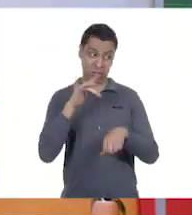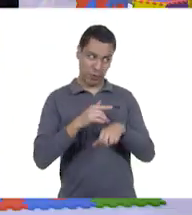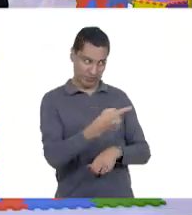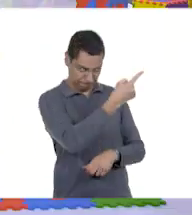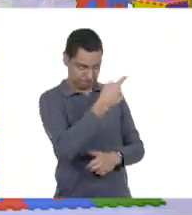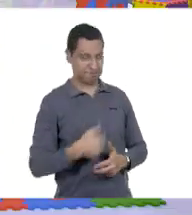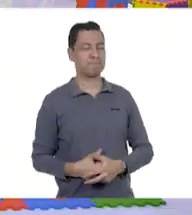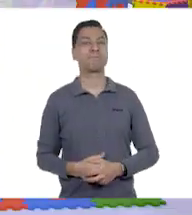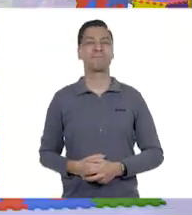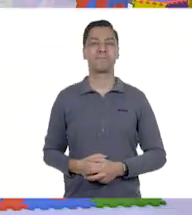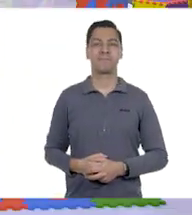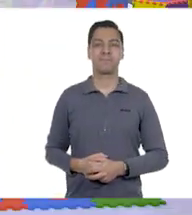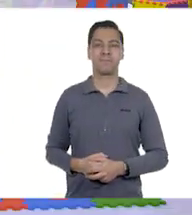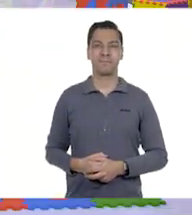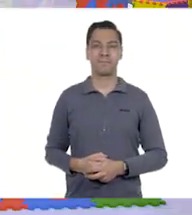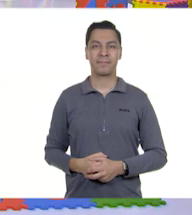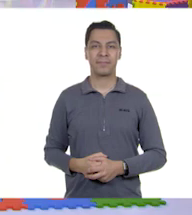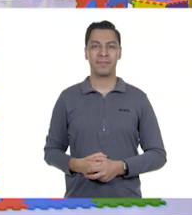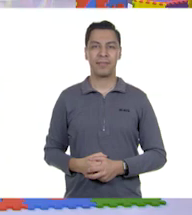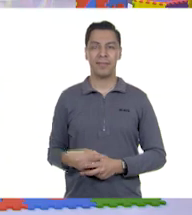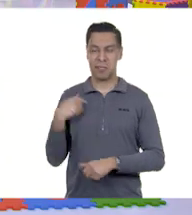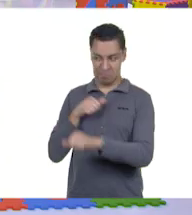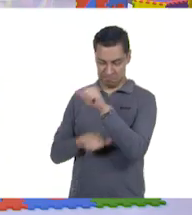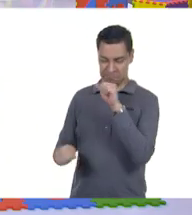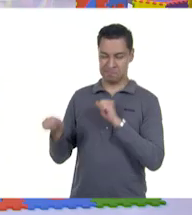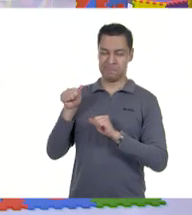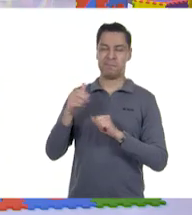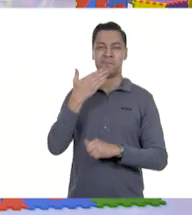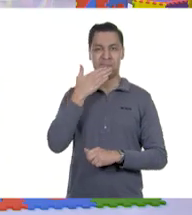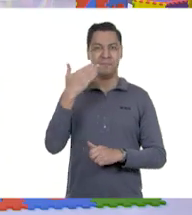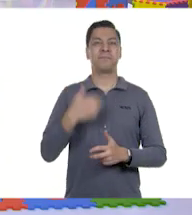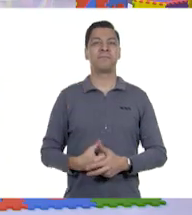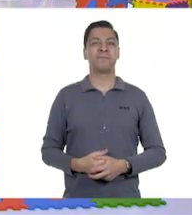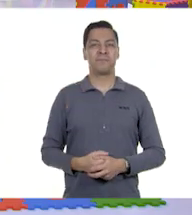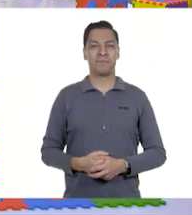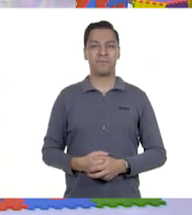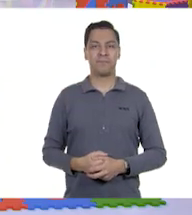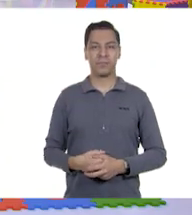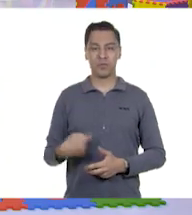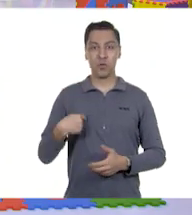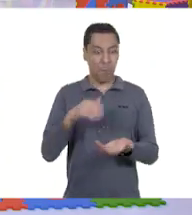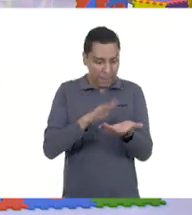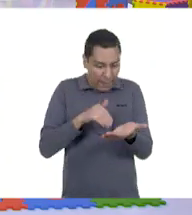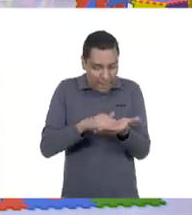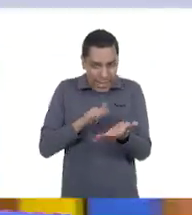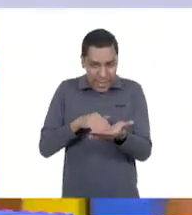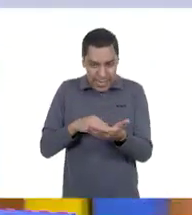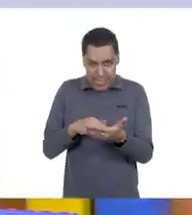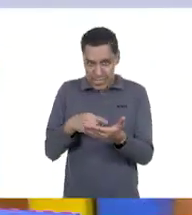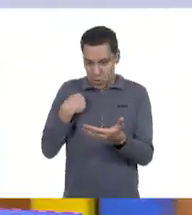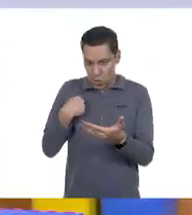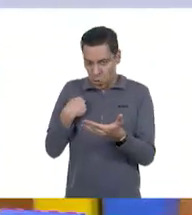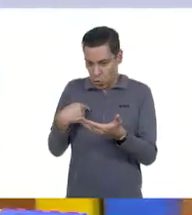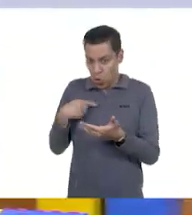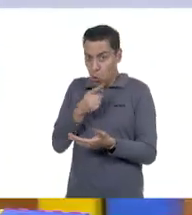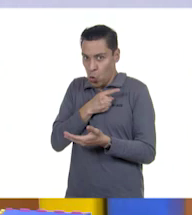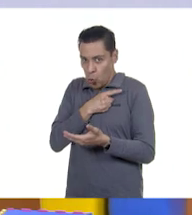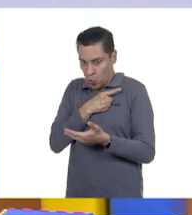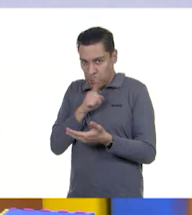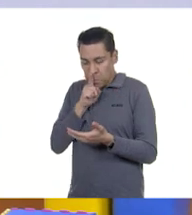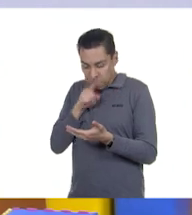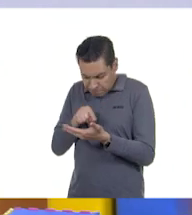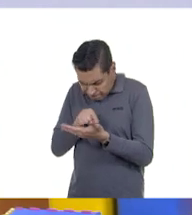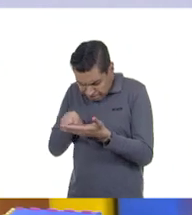turno! Muy bien, te cambio lugar. Y mientras tomo mi papelito, que nadie lo lea más que yo.